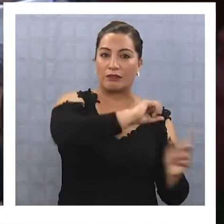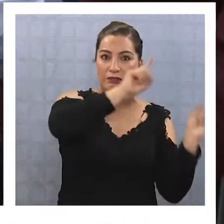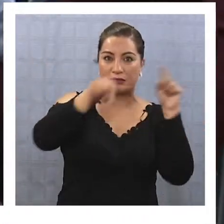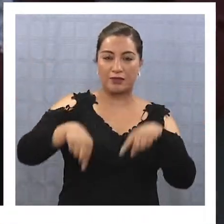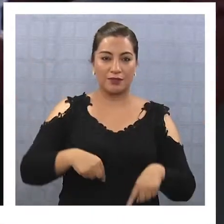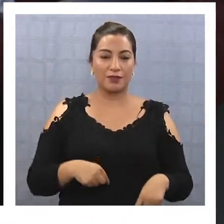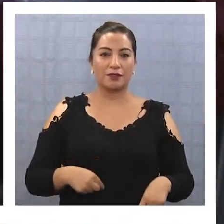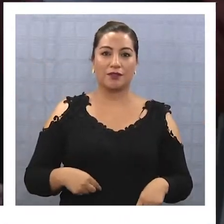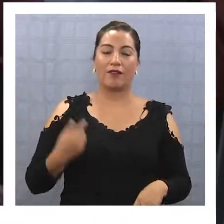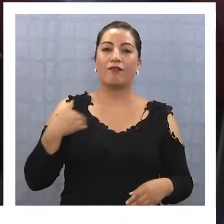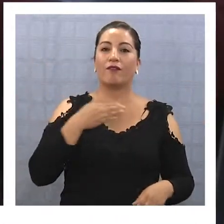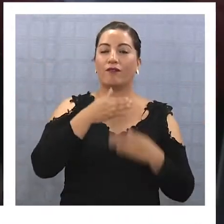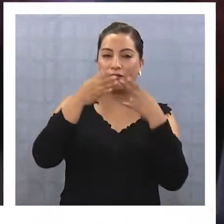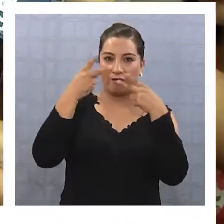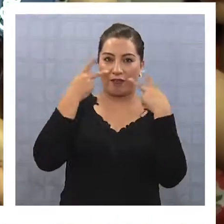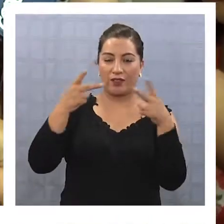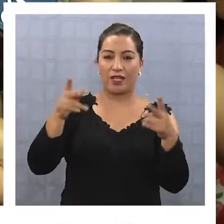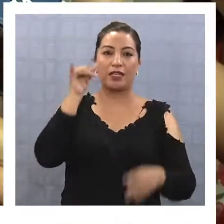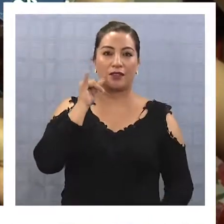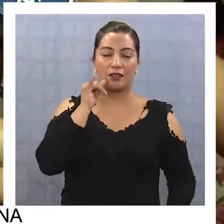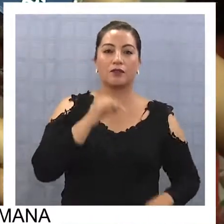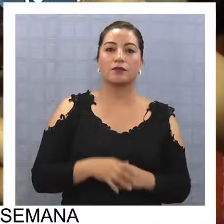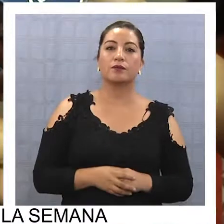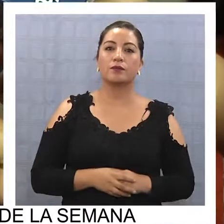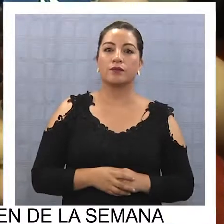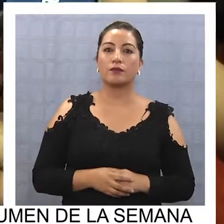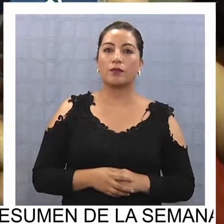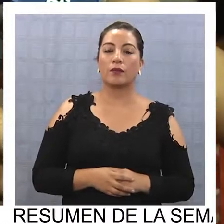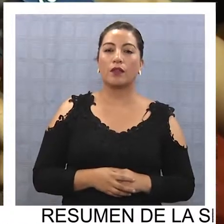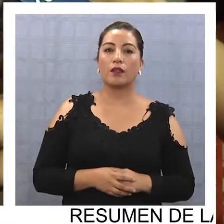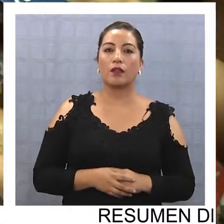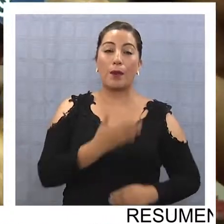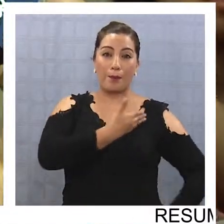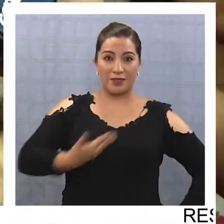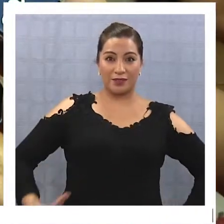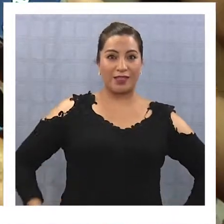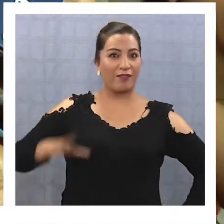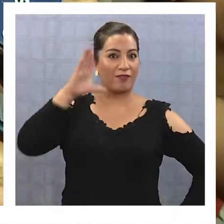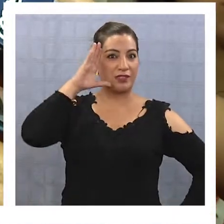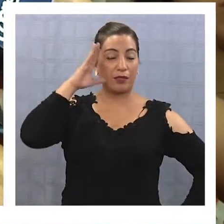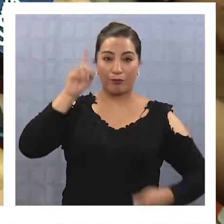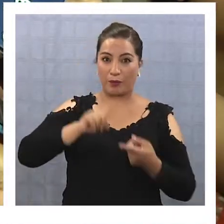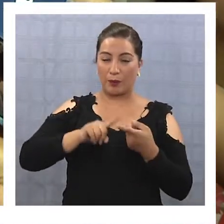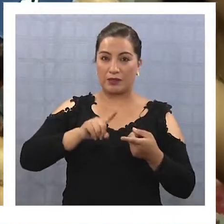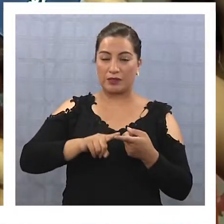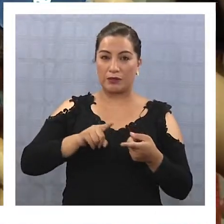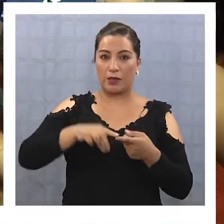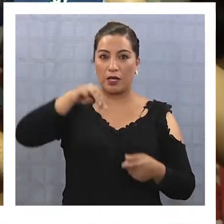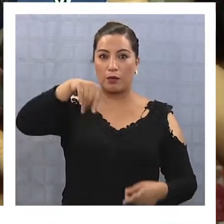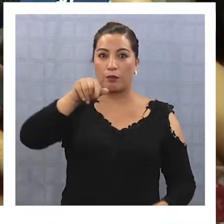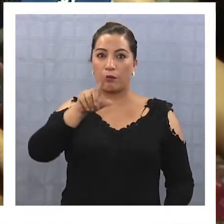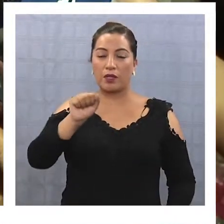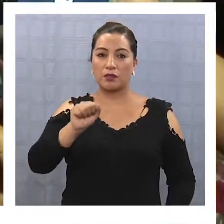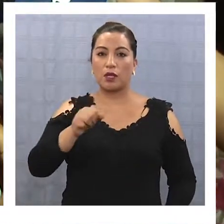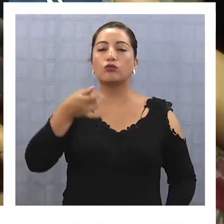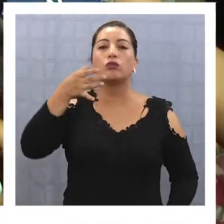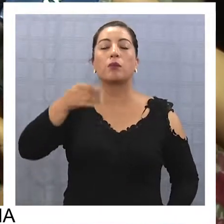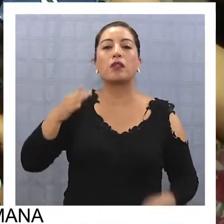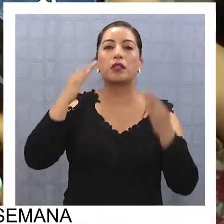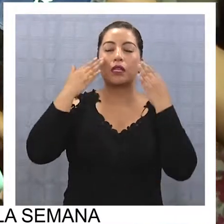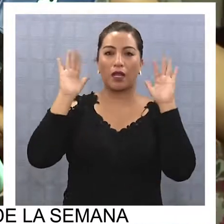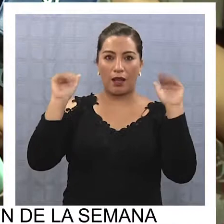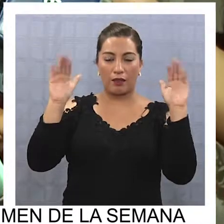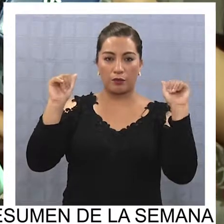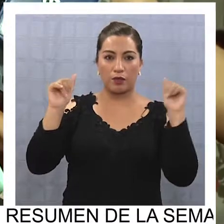suba en forma considerable acá en Iquique. ¿La presidenta Bachelet participa en la misa en Lomito o solamente en de este día